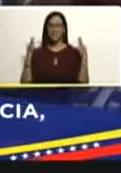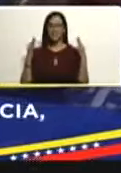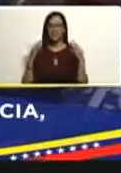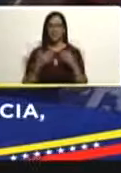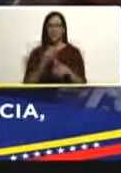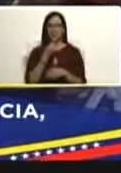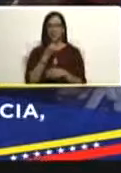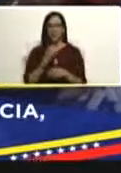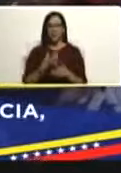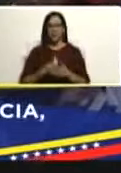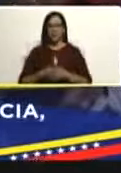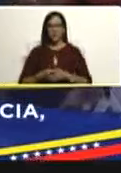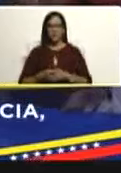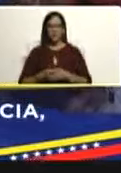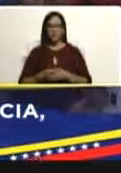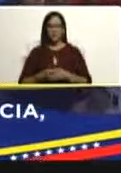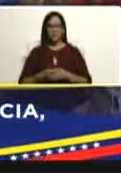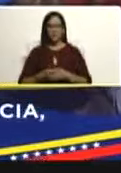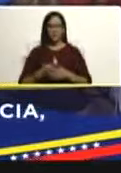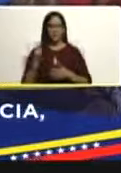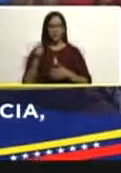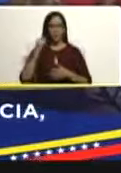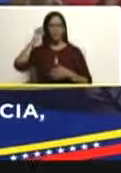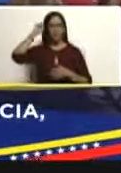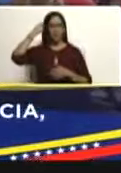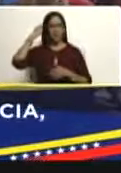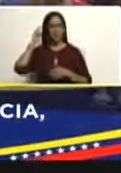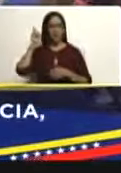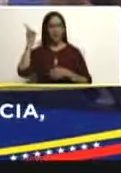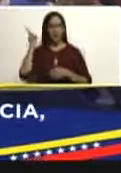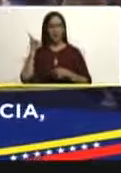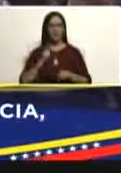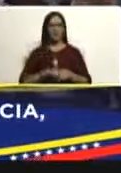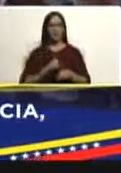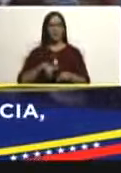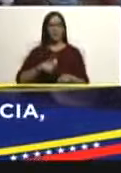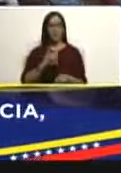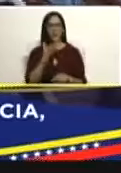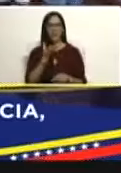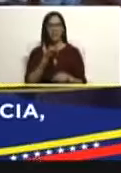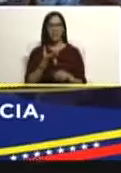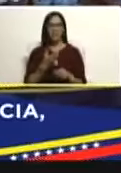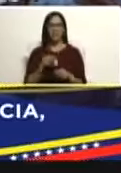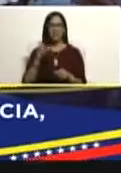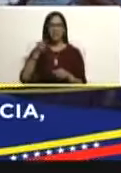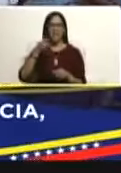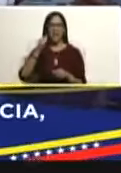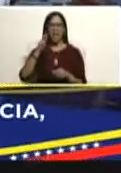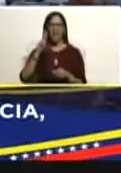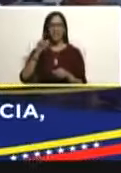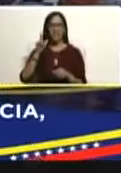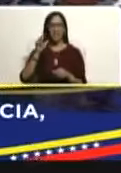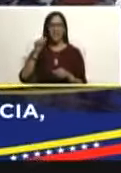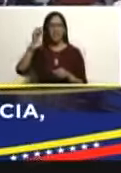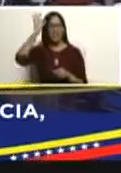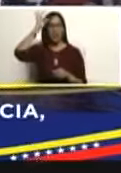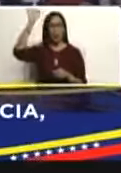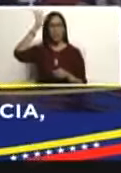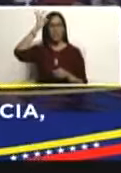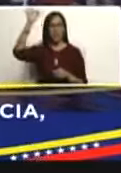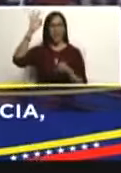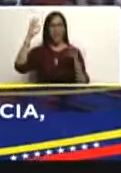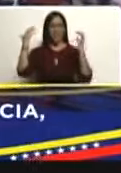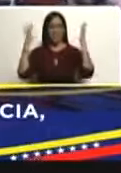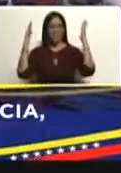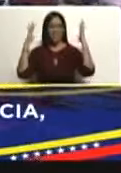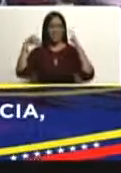bueno, como se acuerdan aquella época, ¿no? Podemos gritar, Gabriela, concejal, Gabriela,